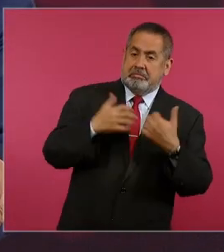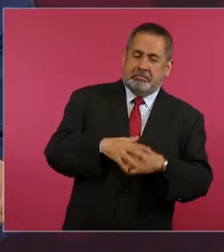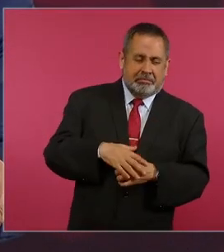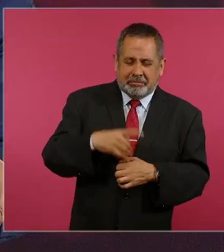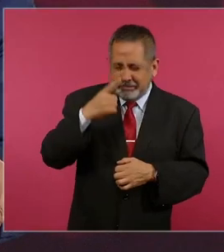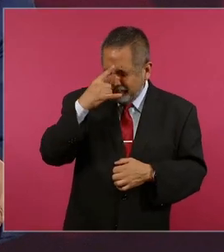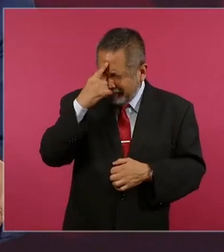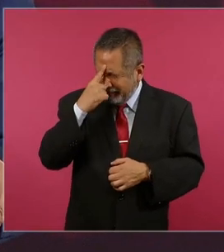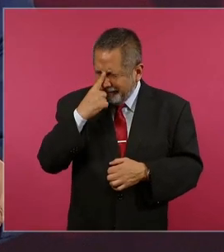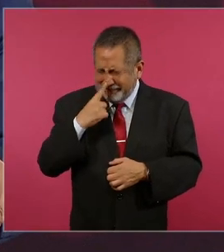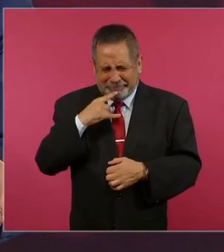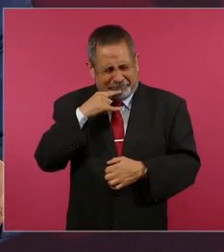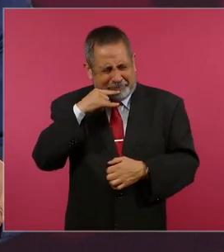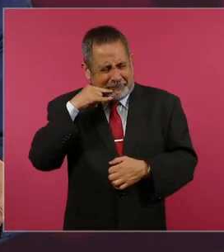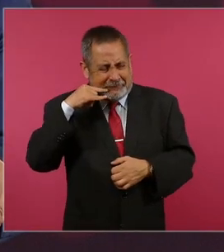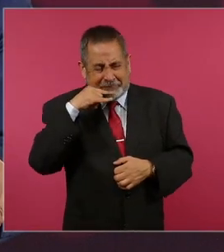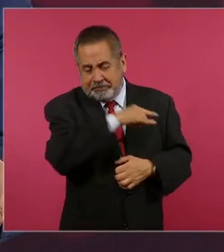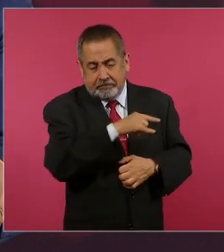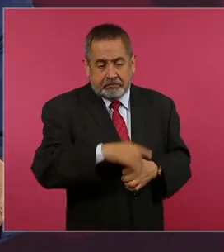cinicazos